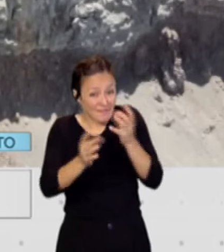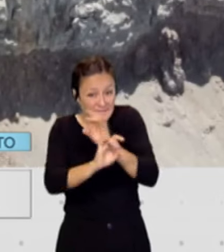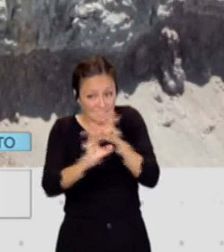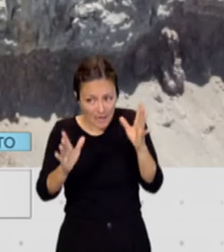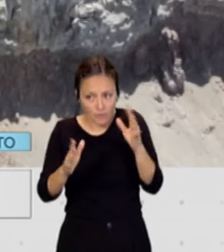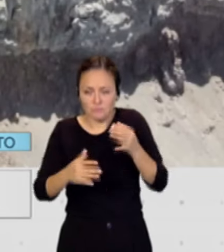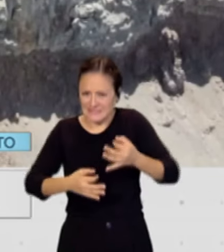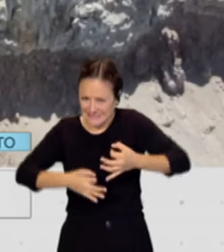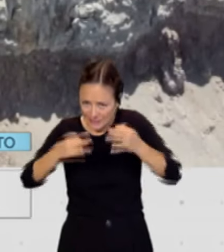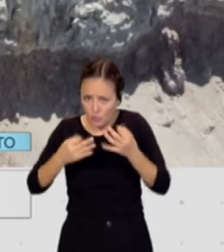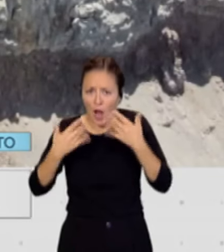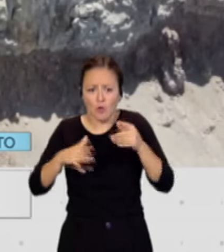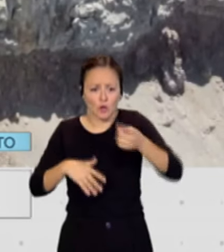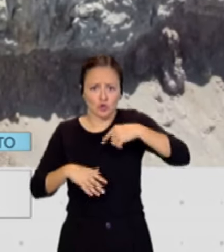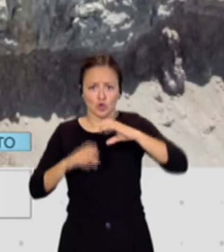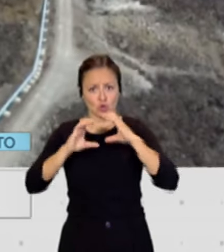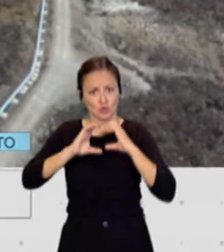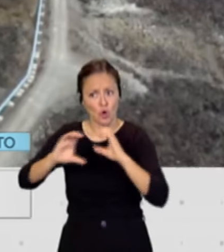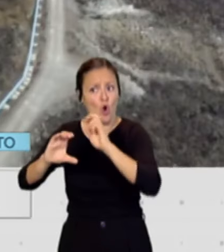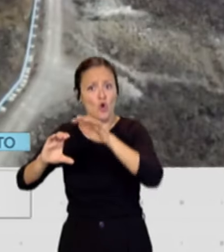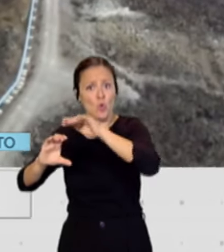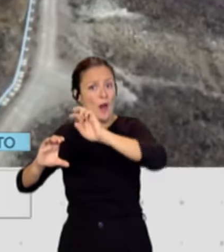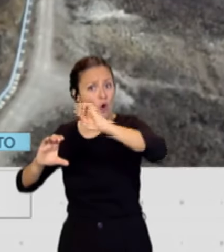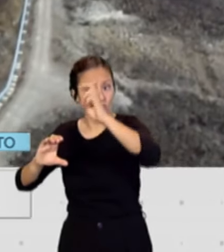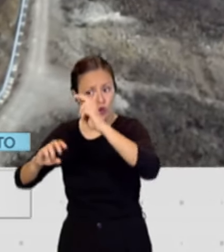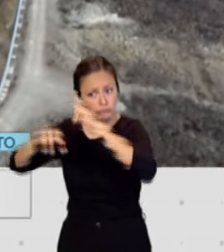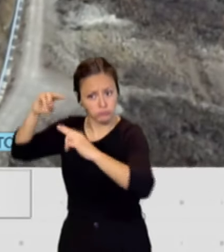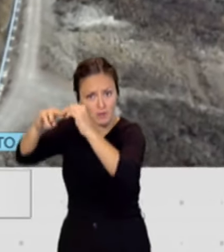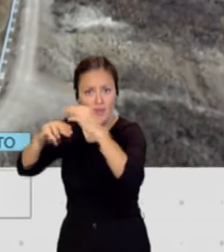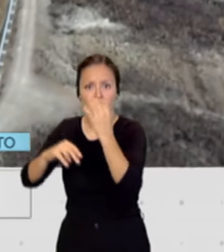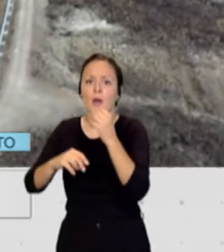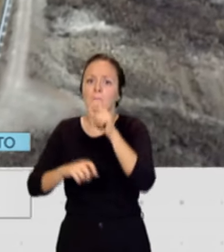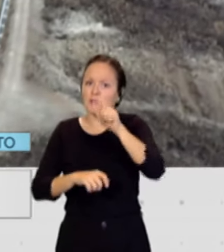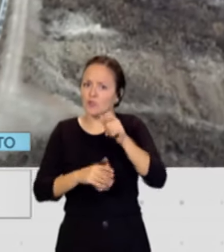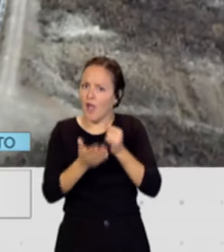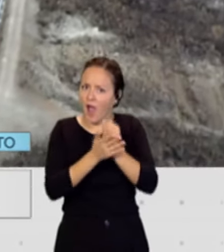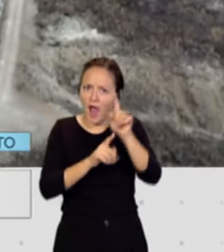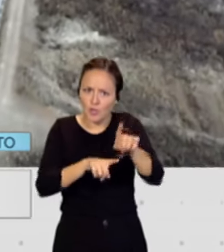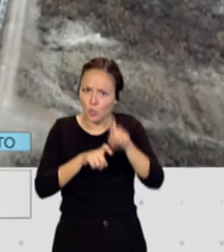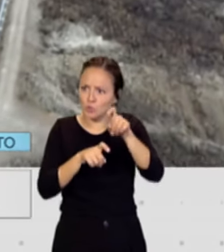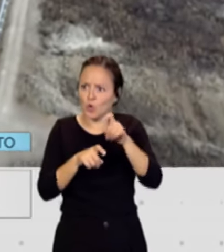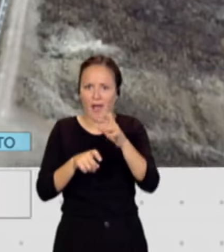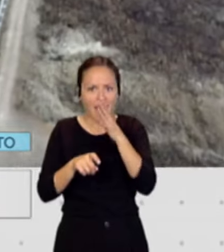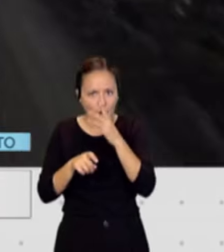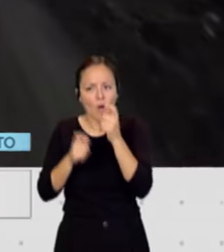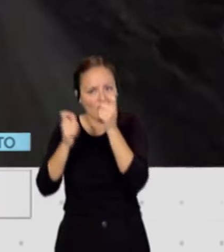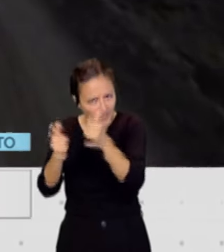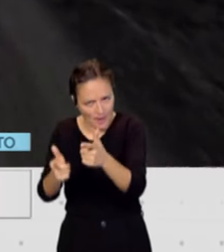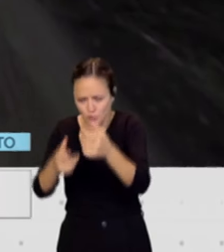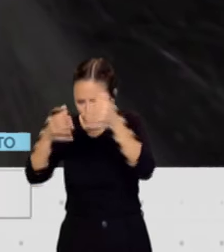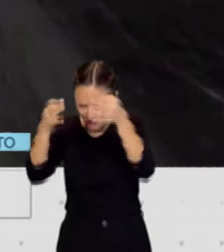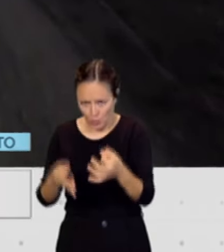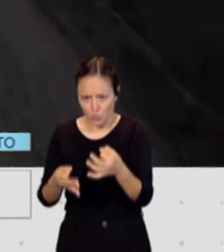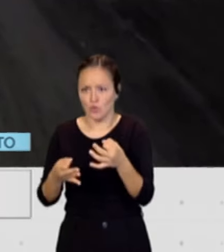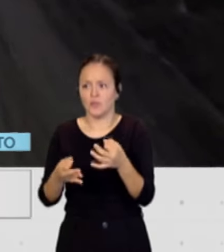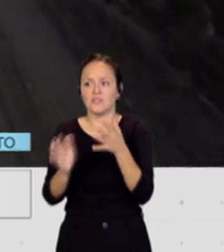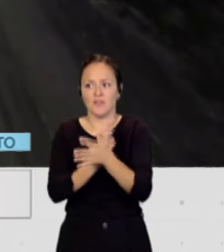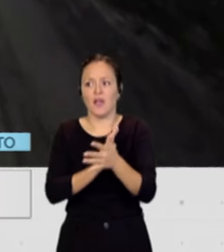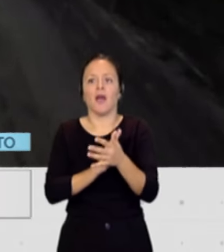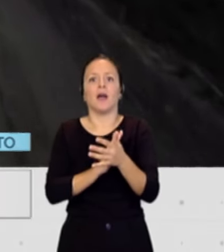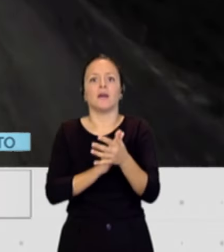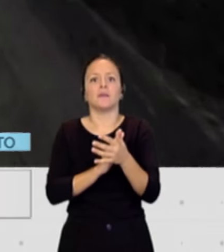aunque tengamos que hacerla por otro lado el riesgo a los agricultores va a seguir llegando no En ningún caso tendríamos que retirarlo antes de de la